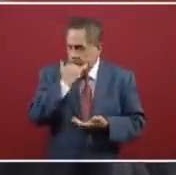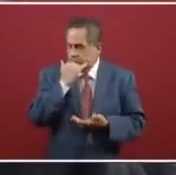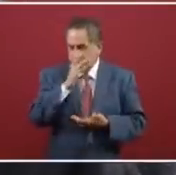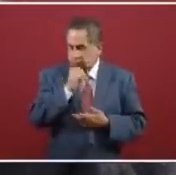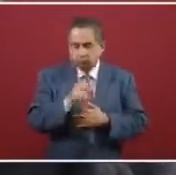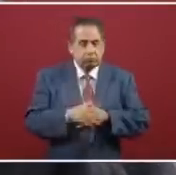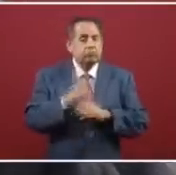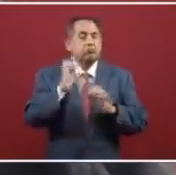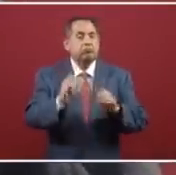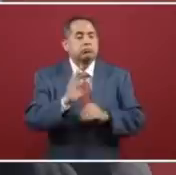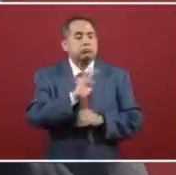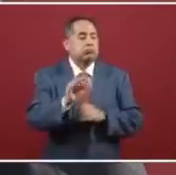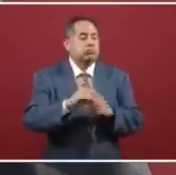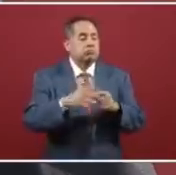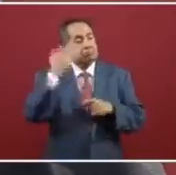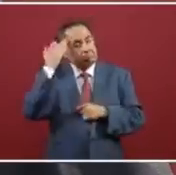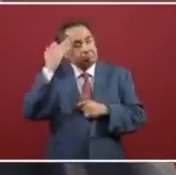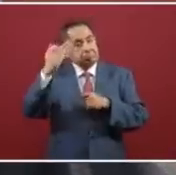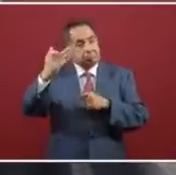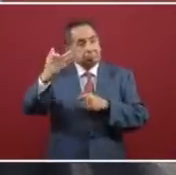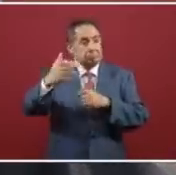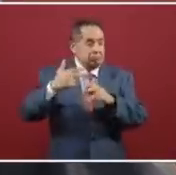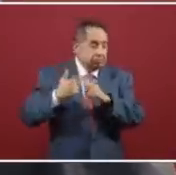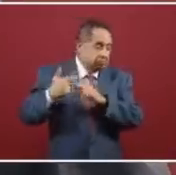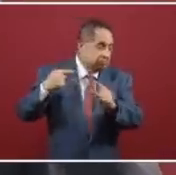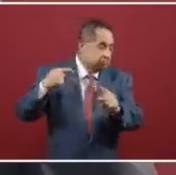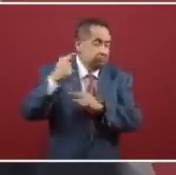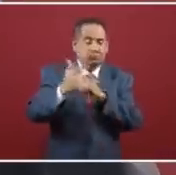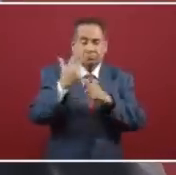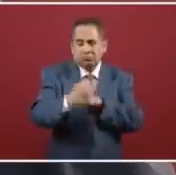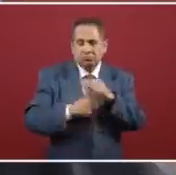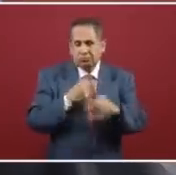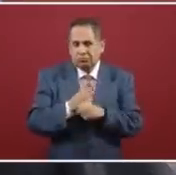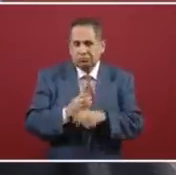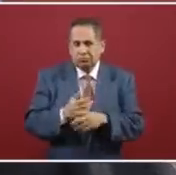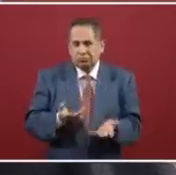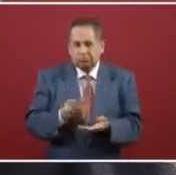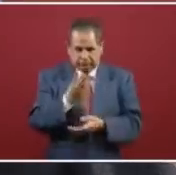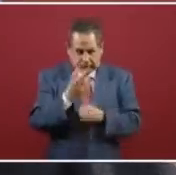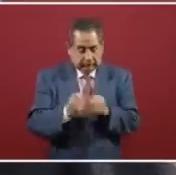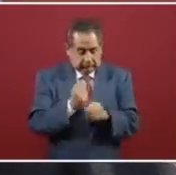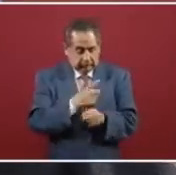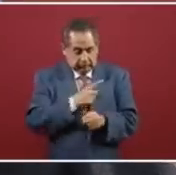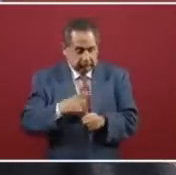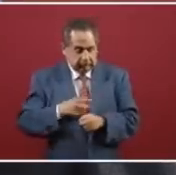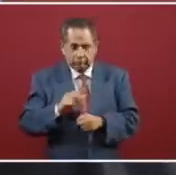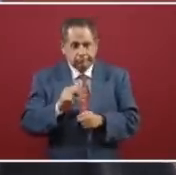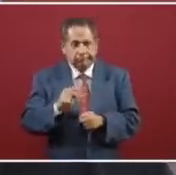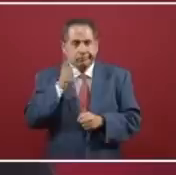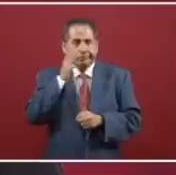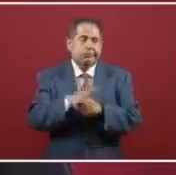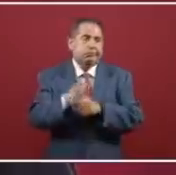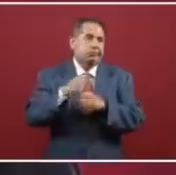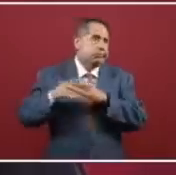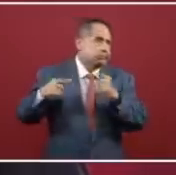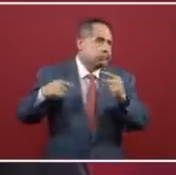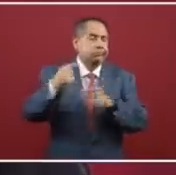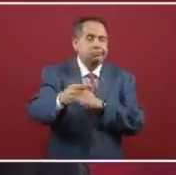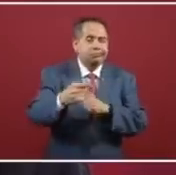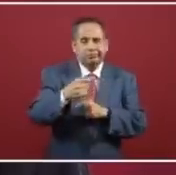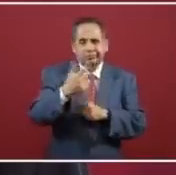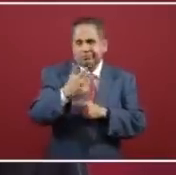se termine en ocho años en 3 que no cueste